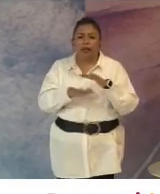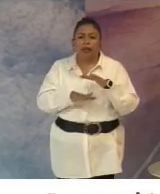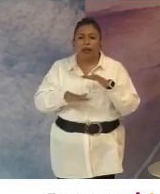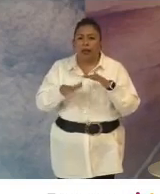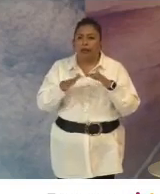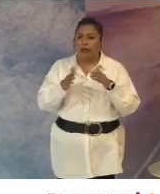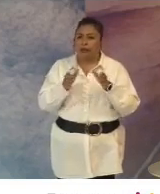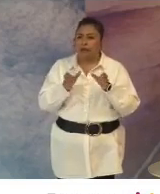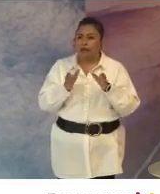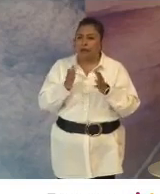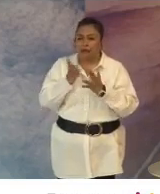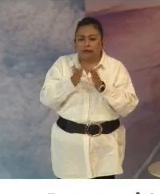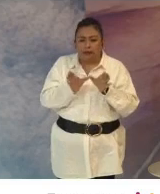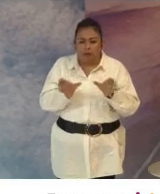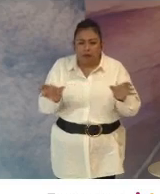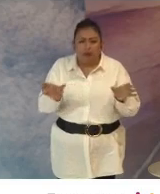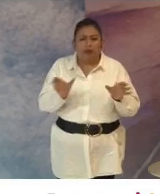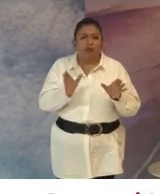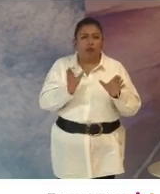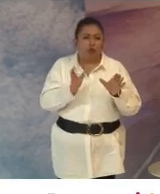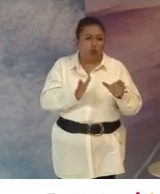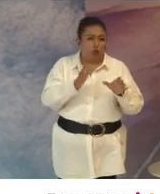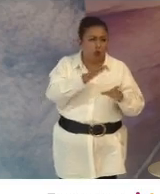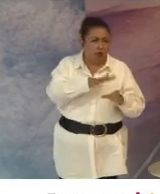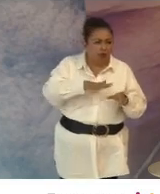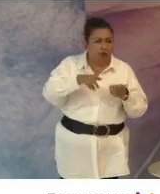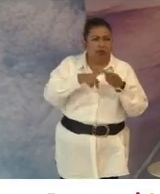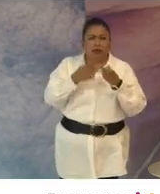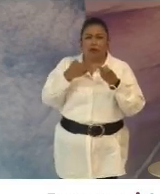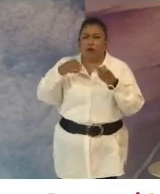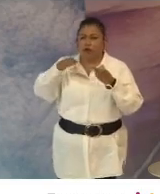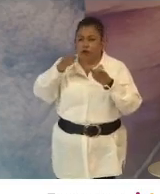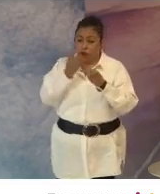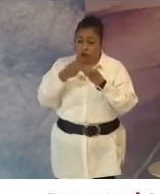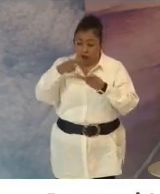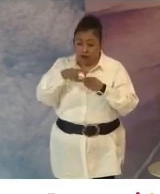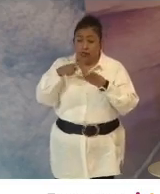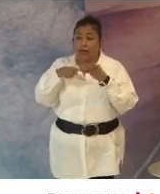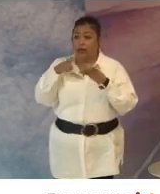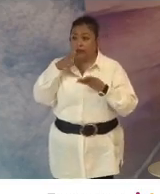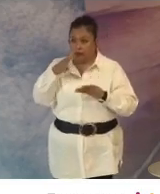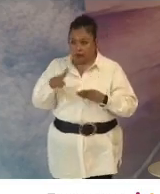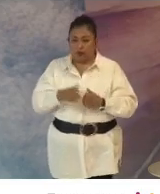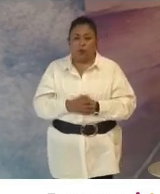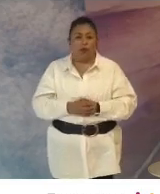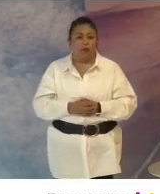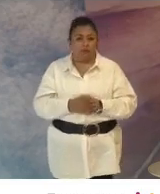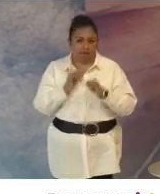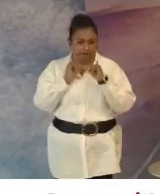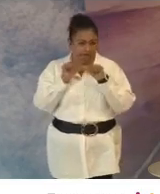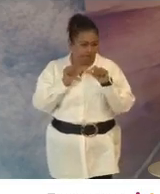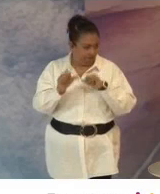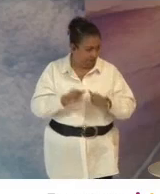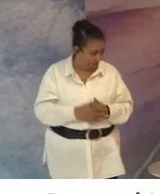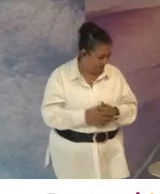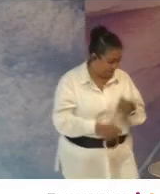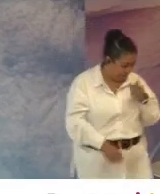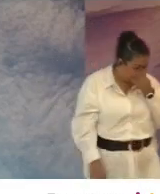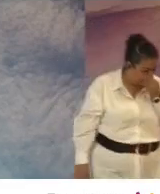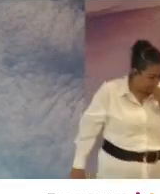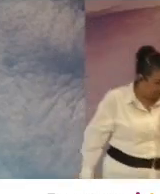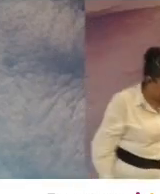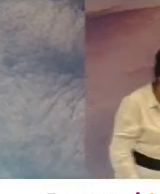superficial, la división ecológica, social y espiritual. Y esto nos lleva al pensamiento